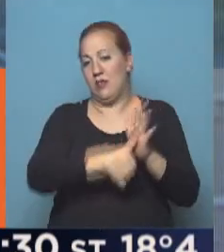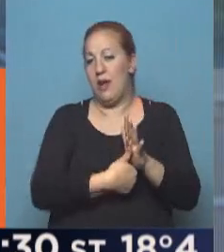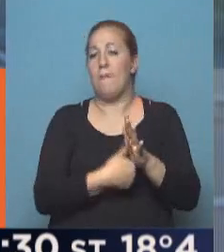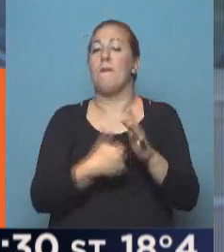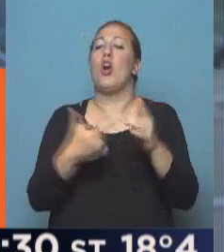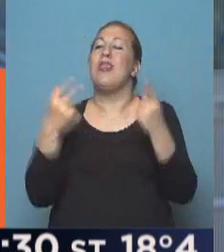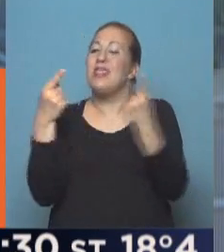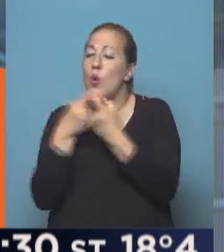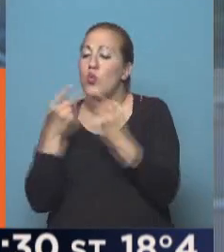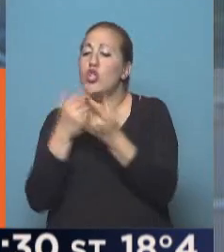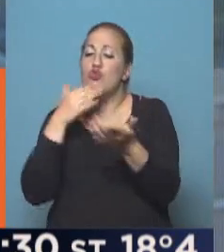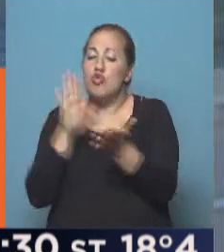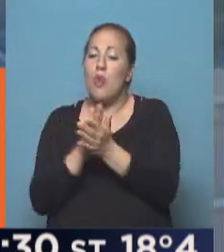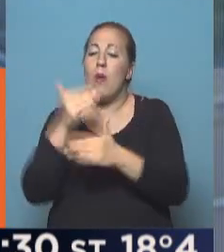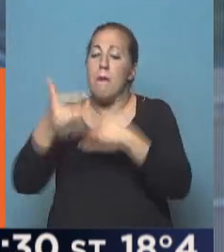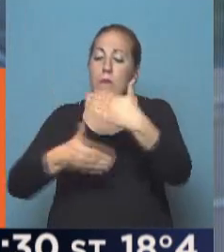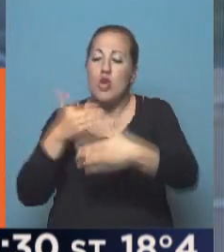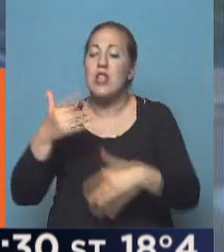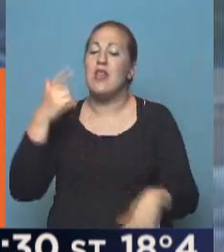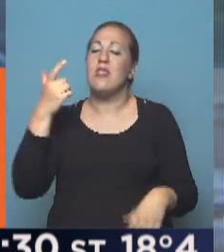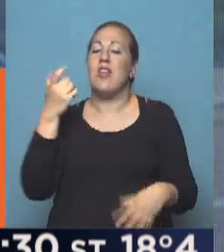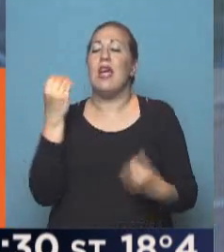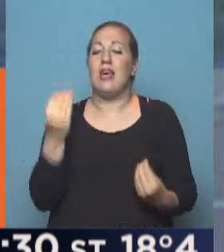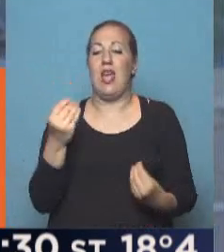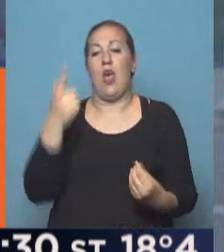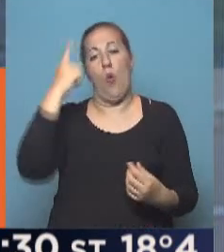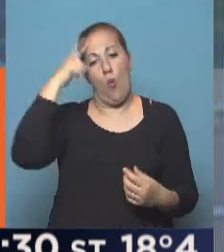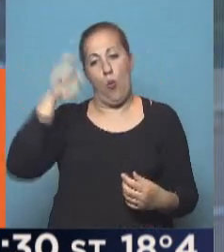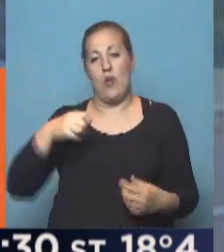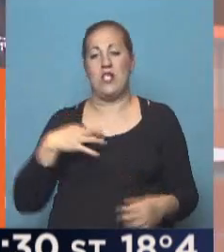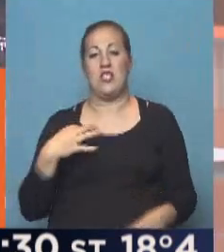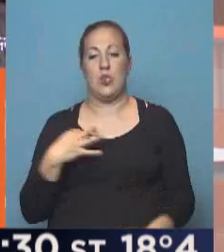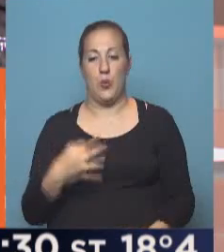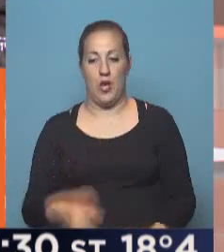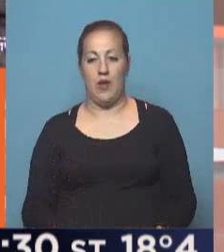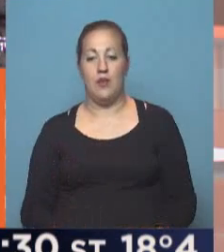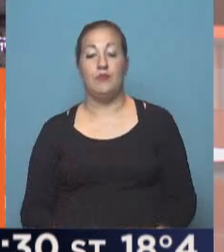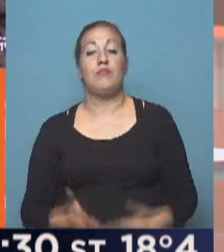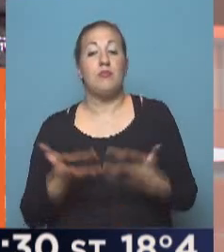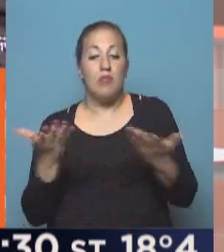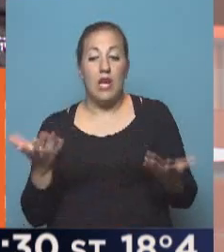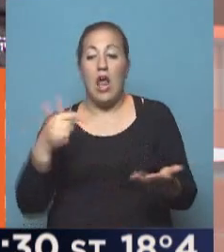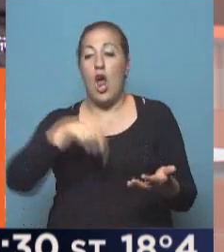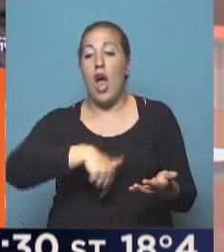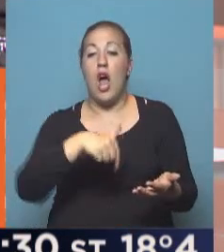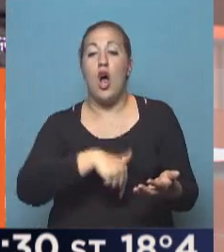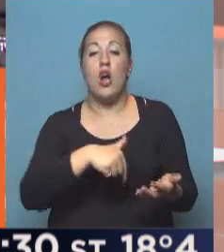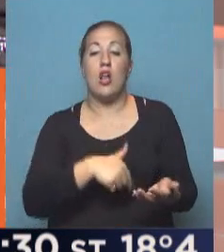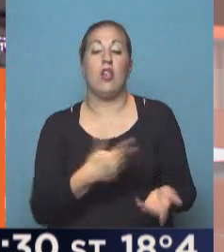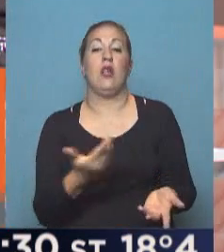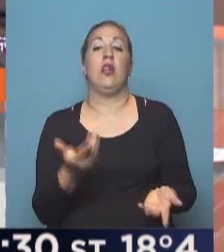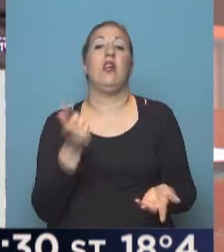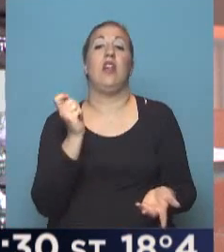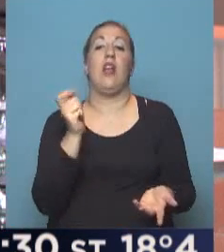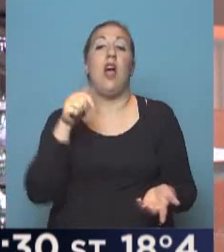discutirse a través de un proceso mucho más simple ante los jueces civiles bueno claro y ahora la palabra y la voz sobre sistema lo